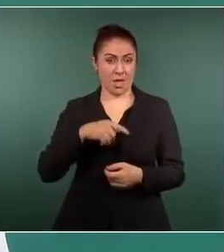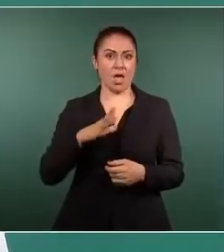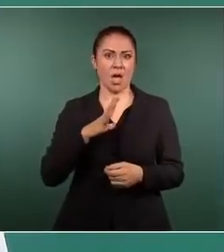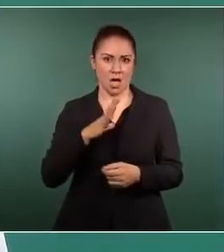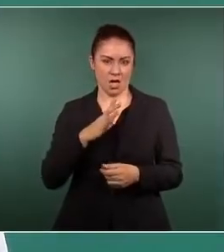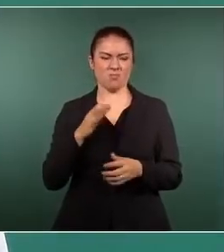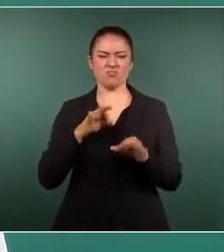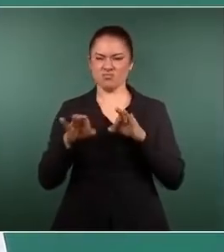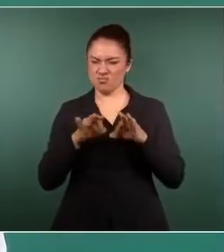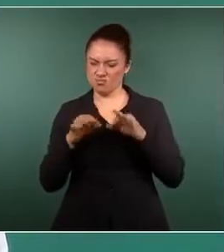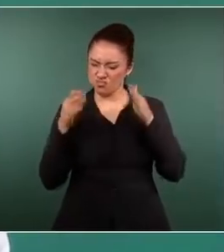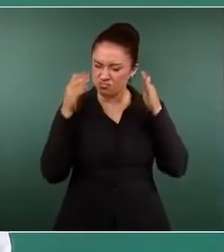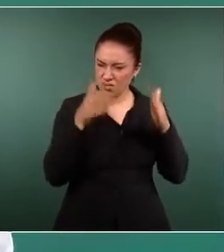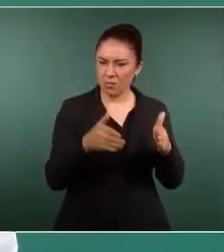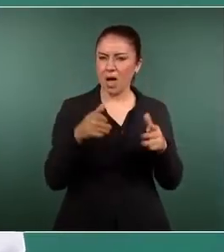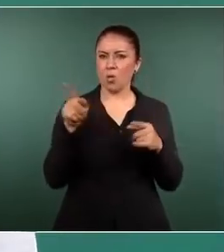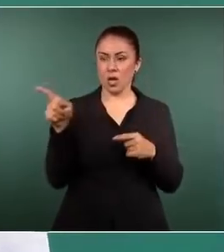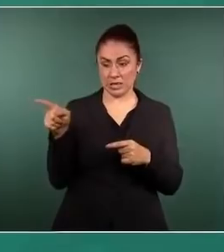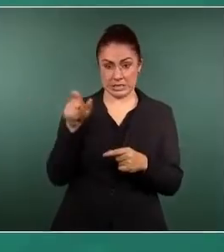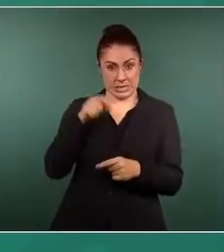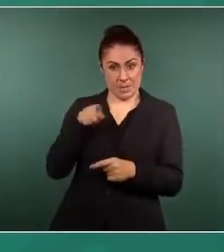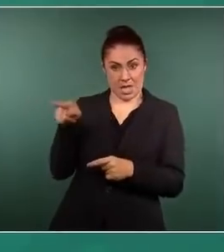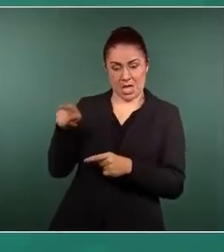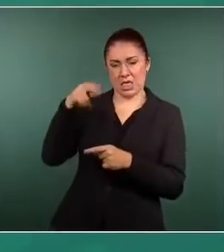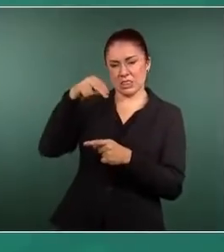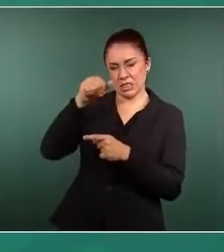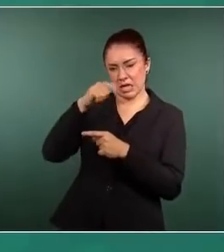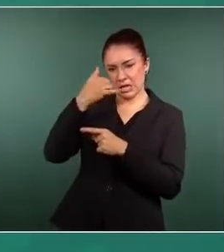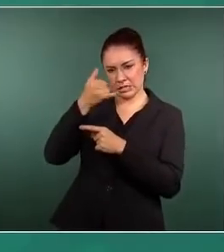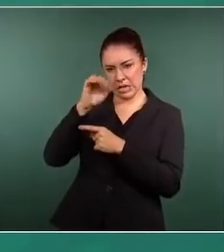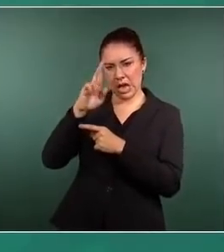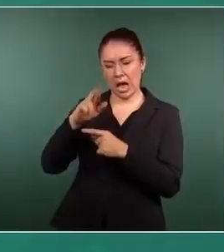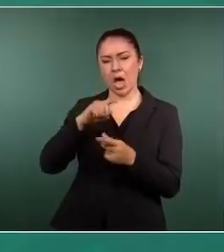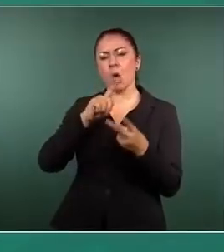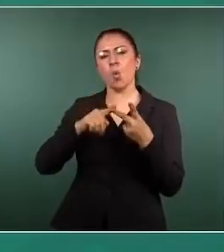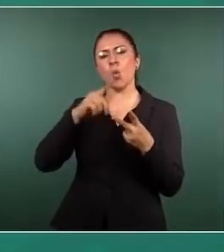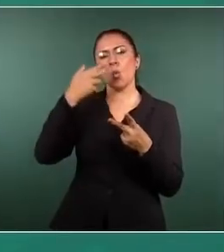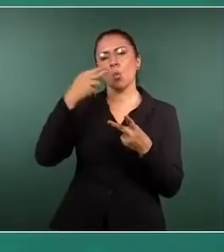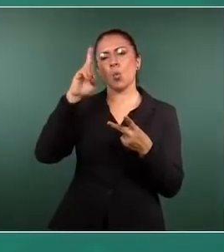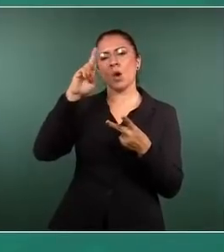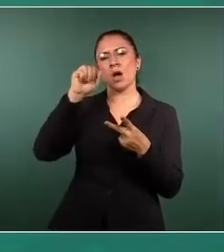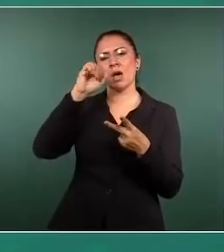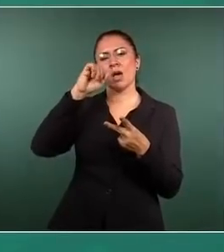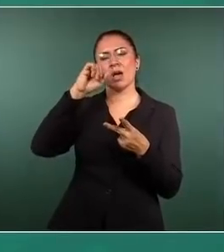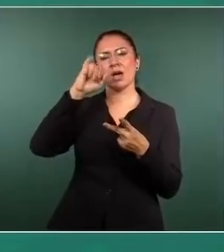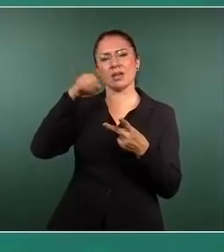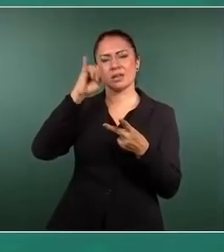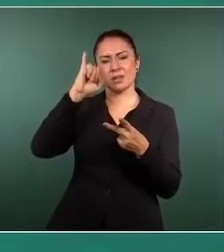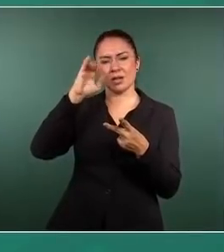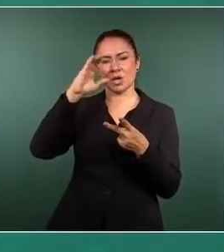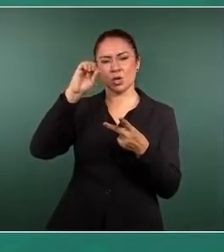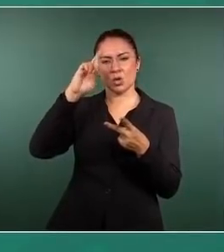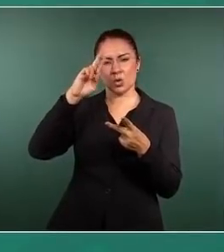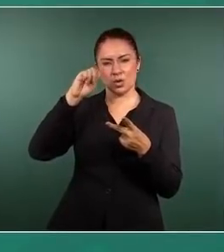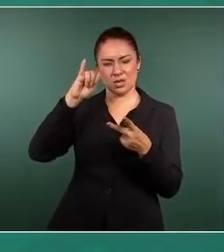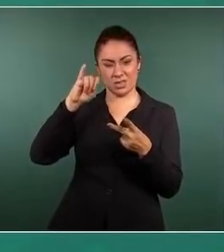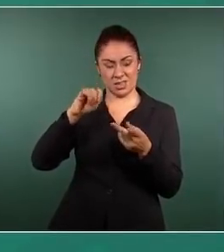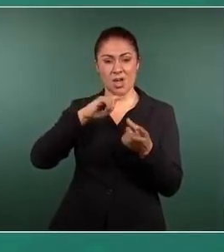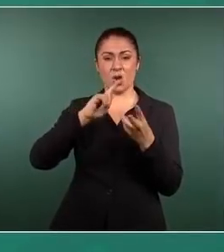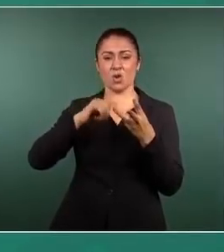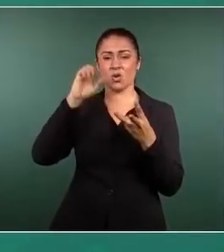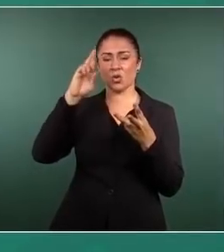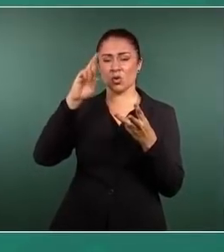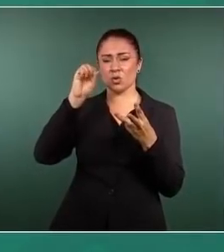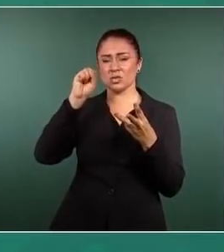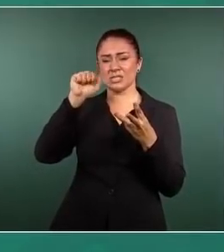trabajar en el nayar en huajicori rosamorada en santiago escuintla en